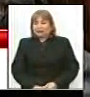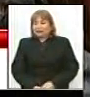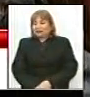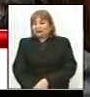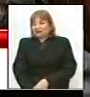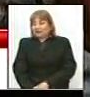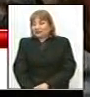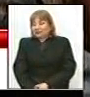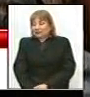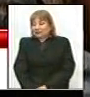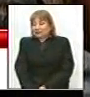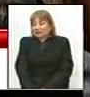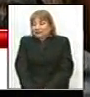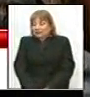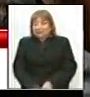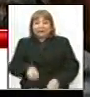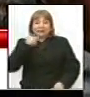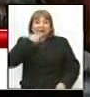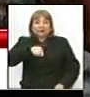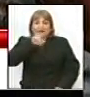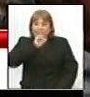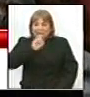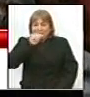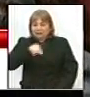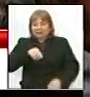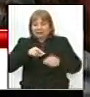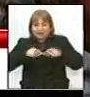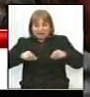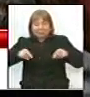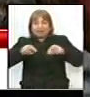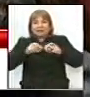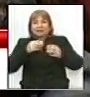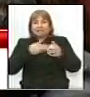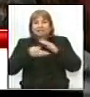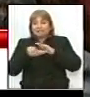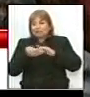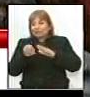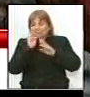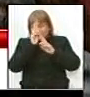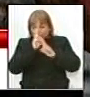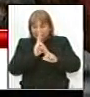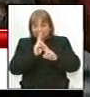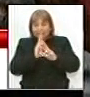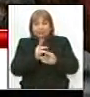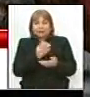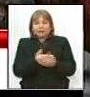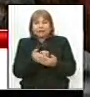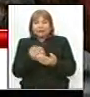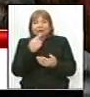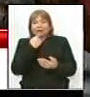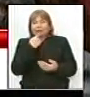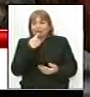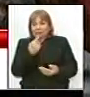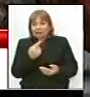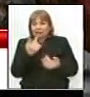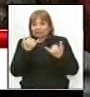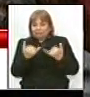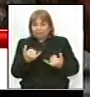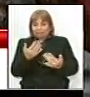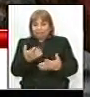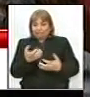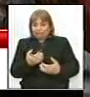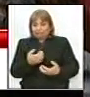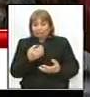para que no seguir utilizando este parlamento para manchar honras indebidamente para decir ahora queremos